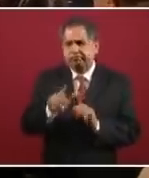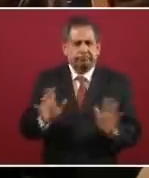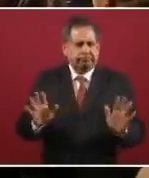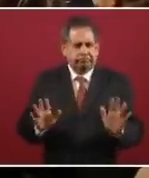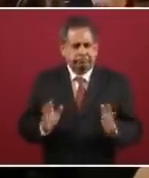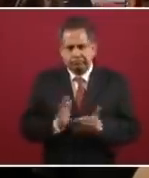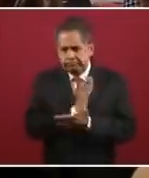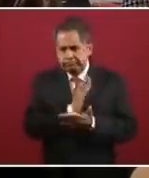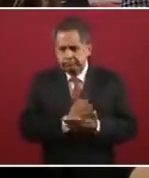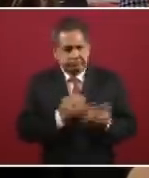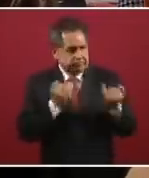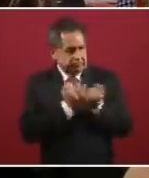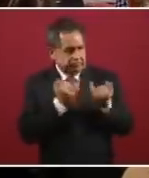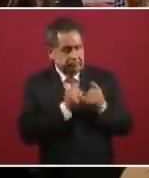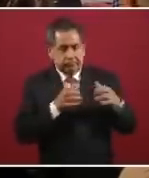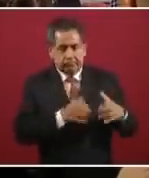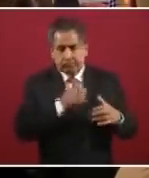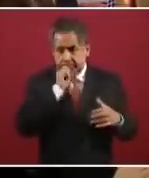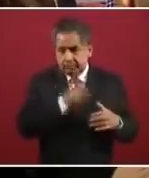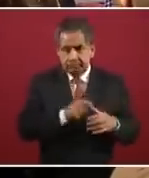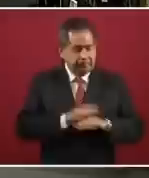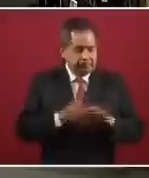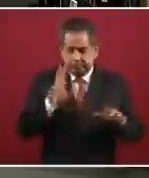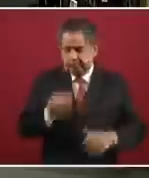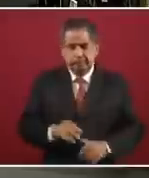Ya no es lo mismo.